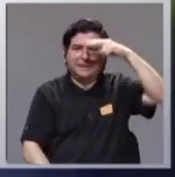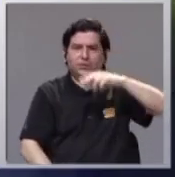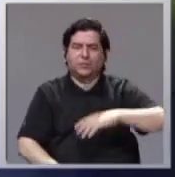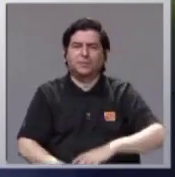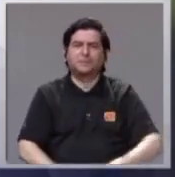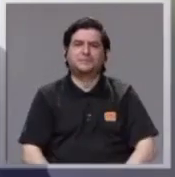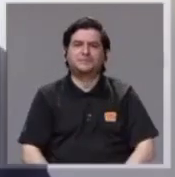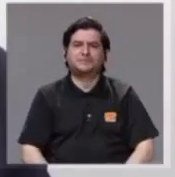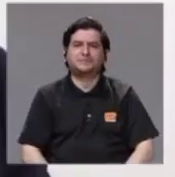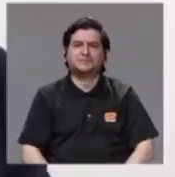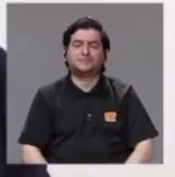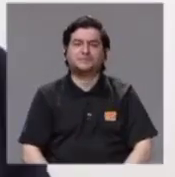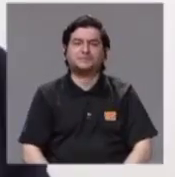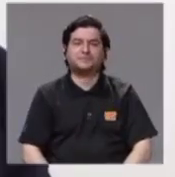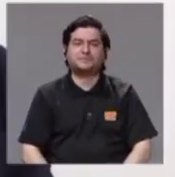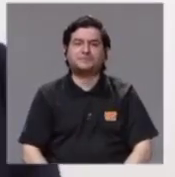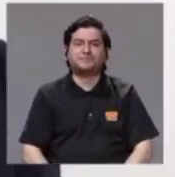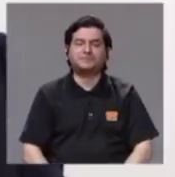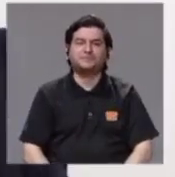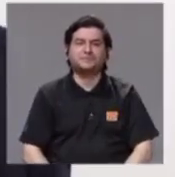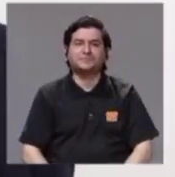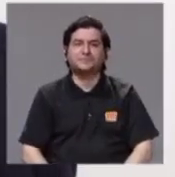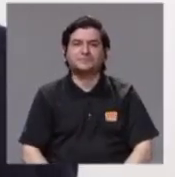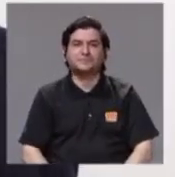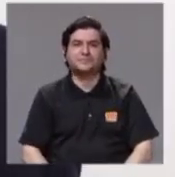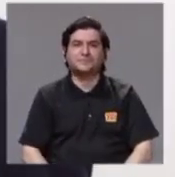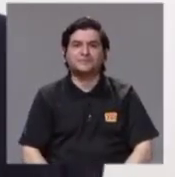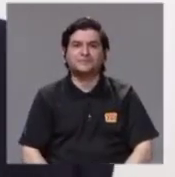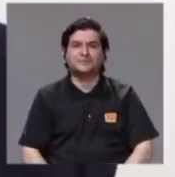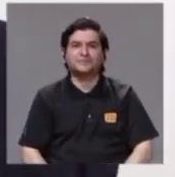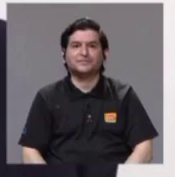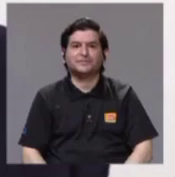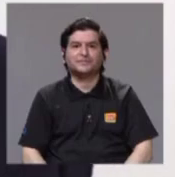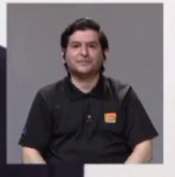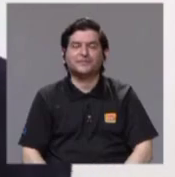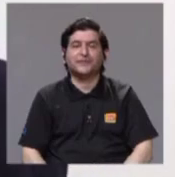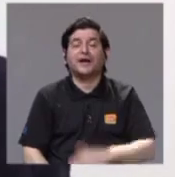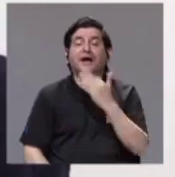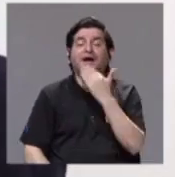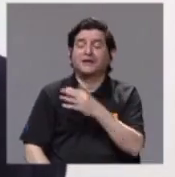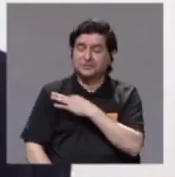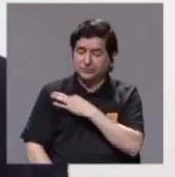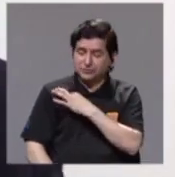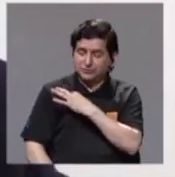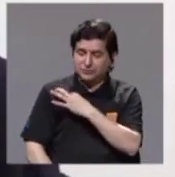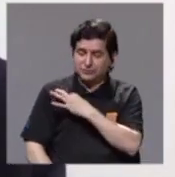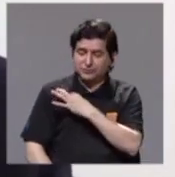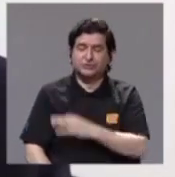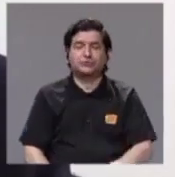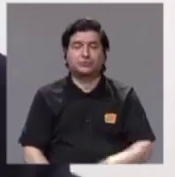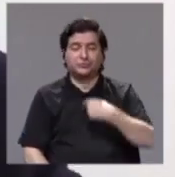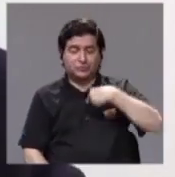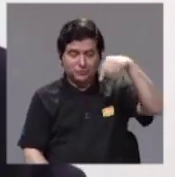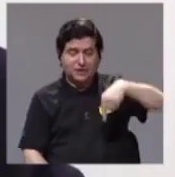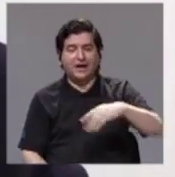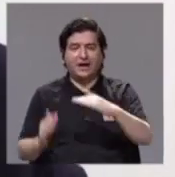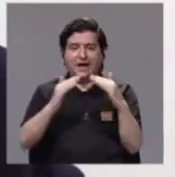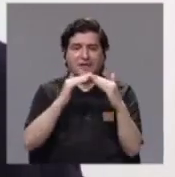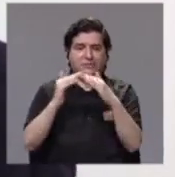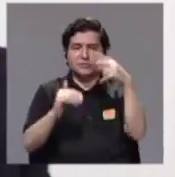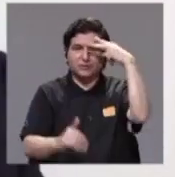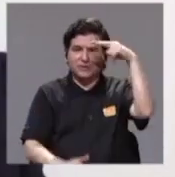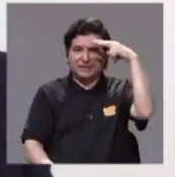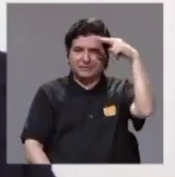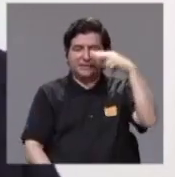de México. Por favor. Y bueno, por la invitación.